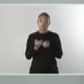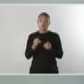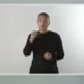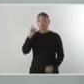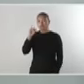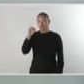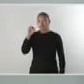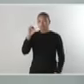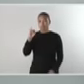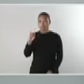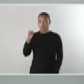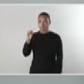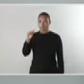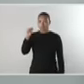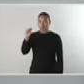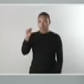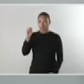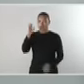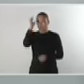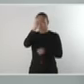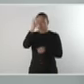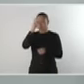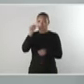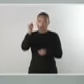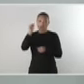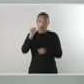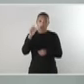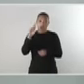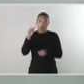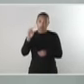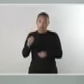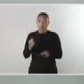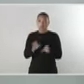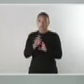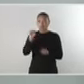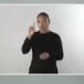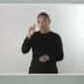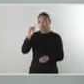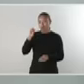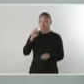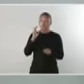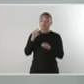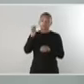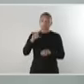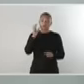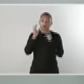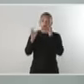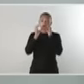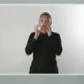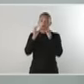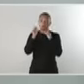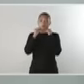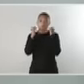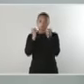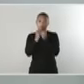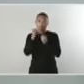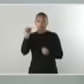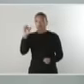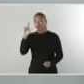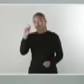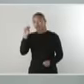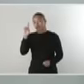tamaulipeco para ciencias y artes Ortega Lozano y como coordinador de comunicación social Arturo rosas mi gobierno